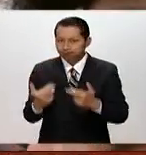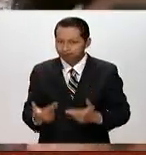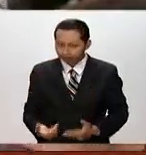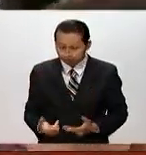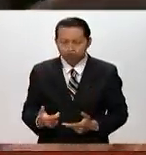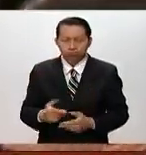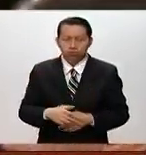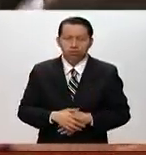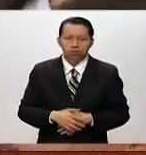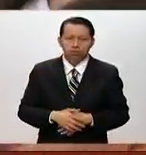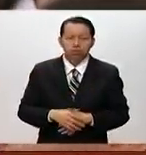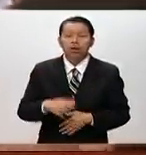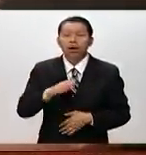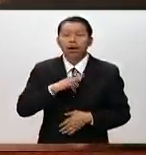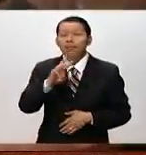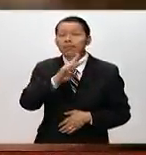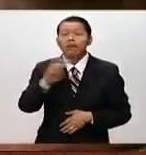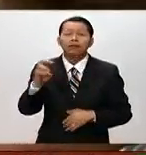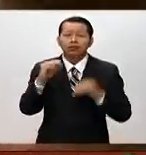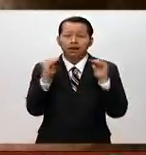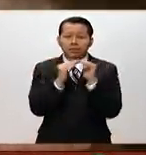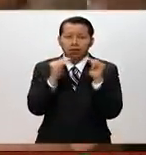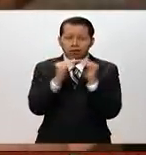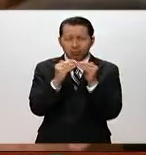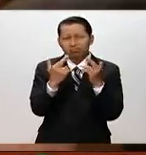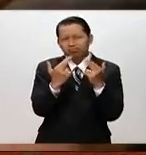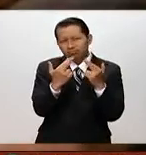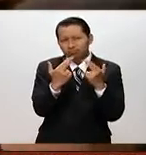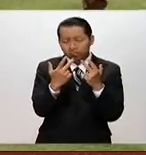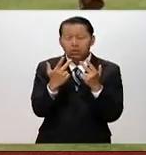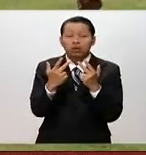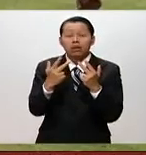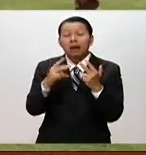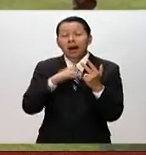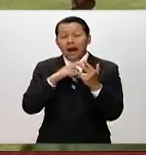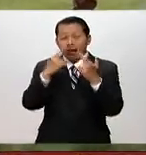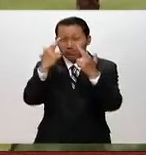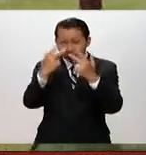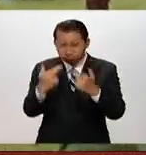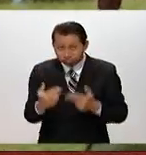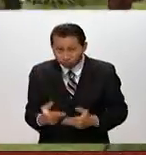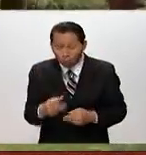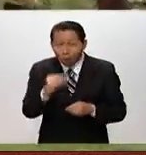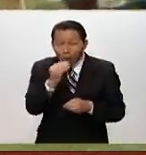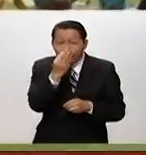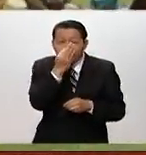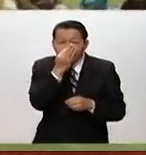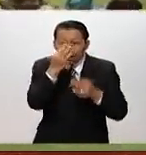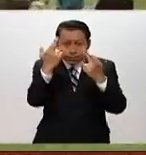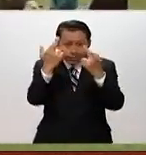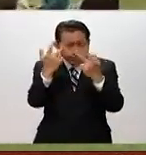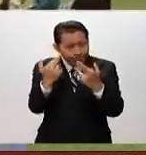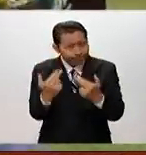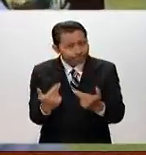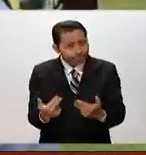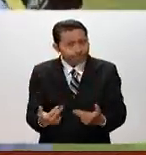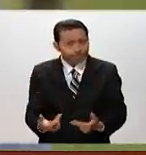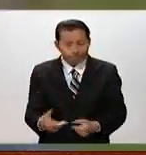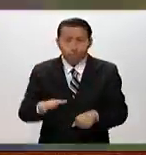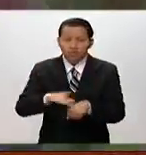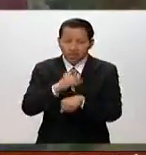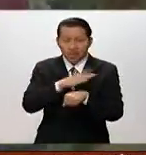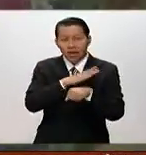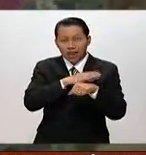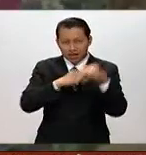primer reporte son 300 viviendas afectadas, derrumbadas y otras con riesgo latente de venirse abajo por otros